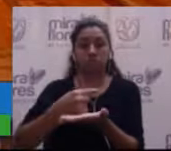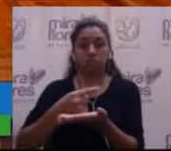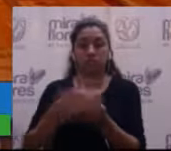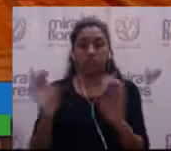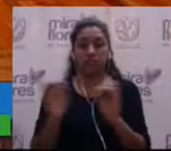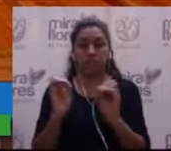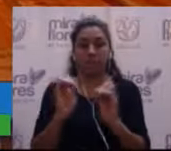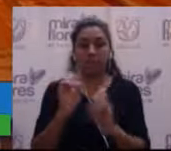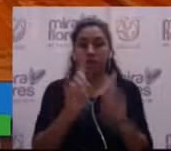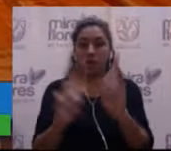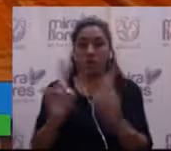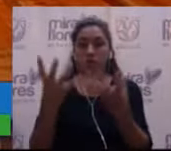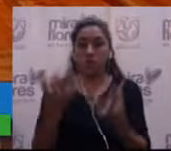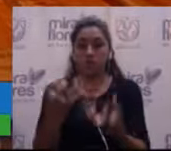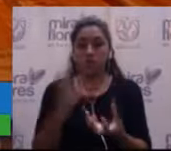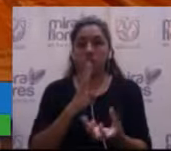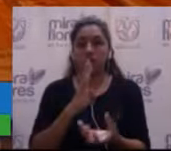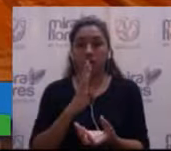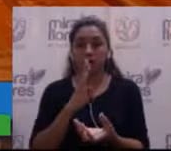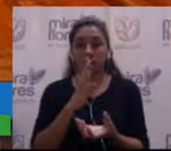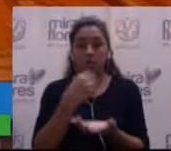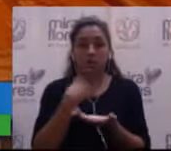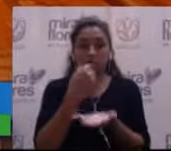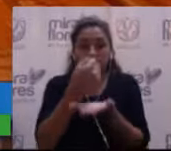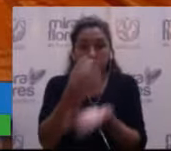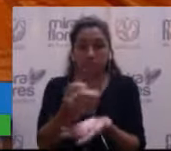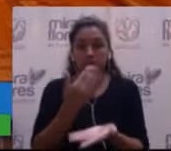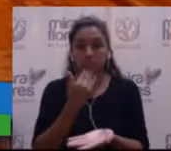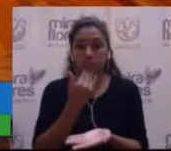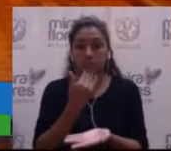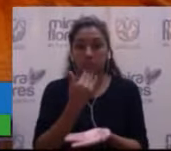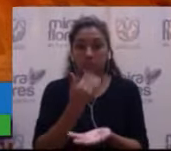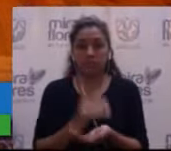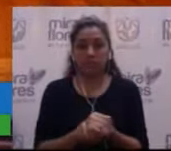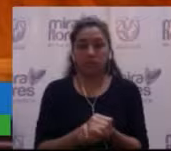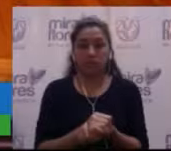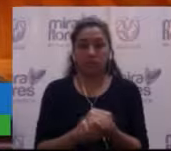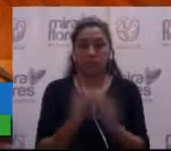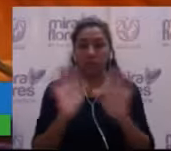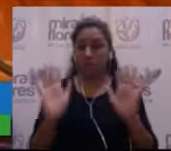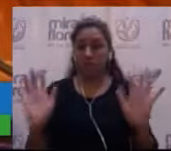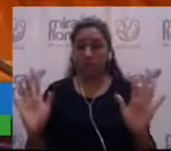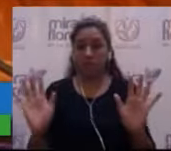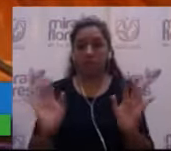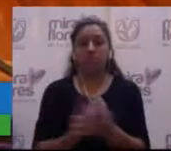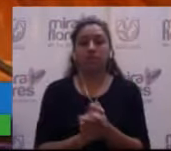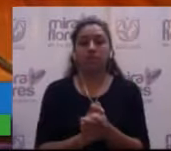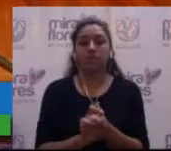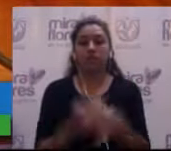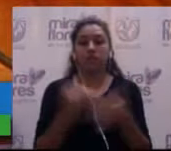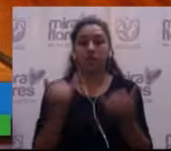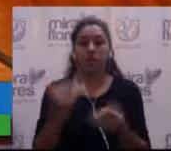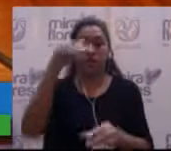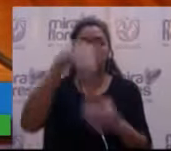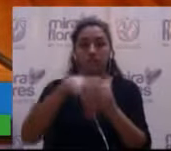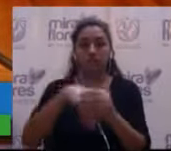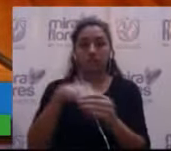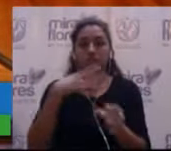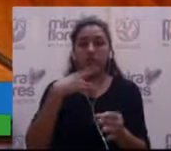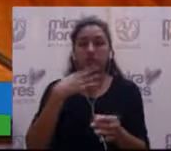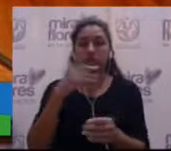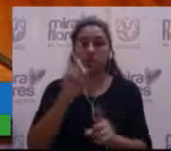Ofrezco el uso de la palabra si hubiese alguna intervención. No teniendo intervenciones, vamos a proceder a su voto. Aquellos miembros del